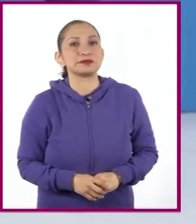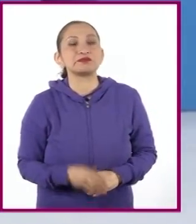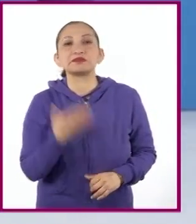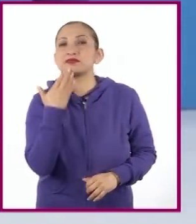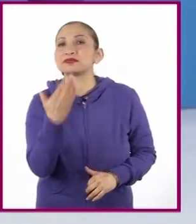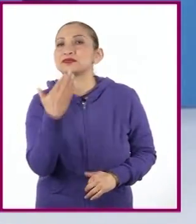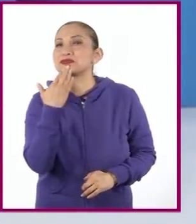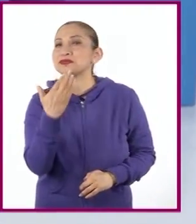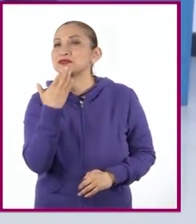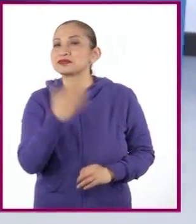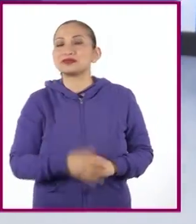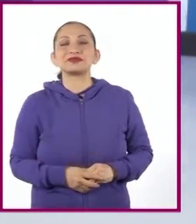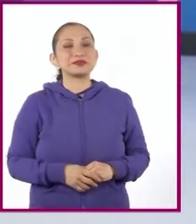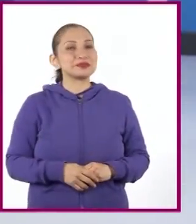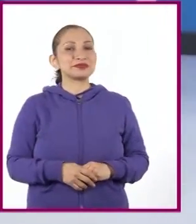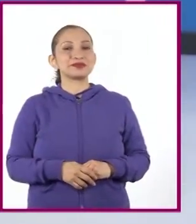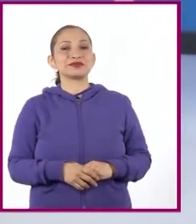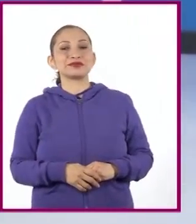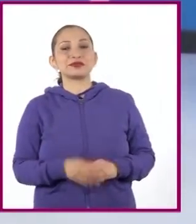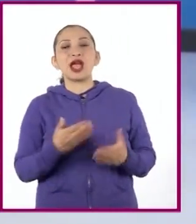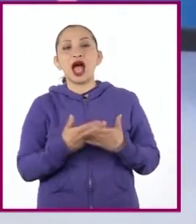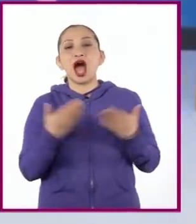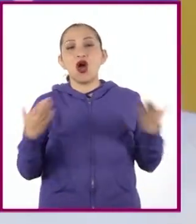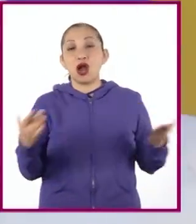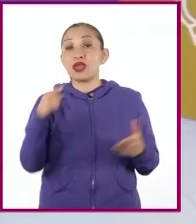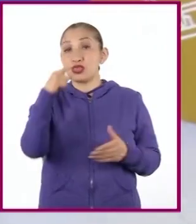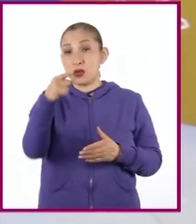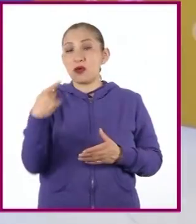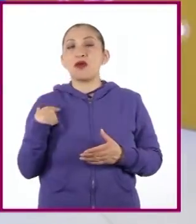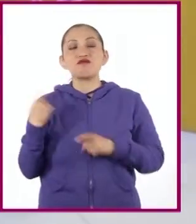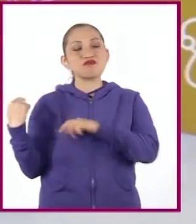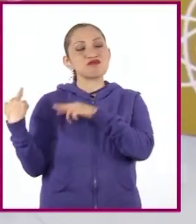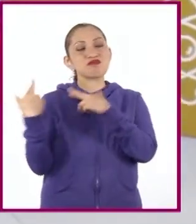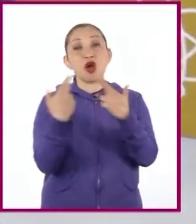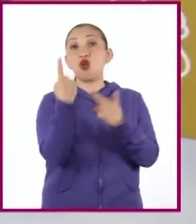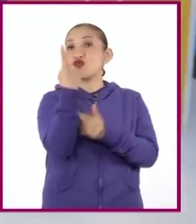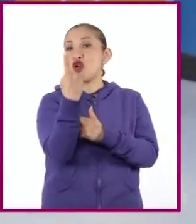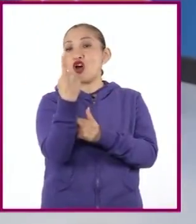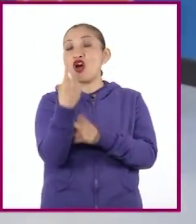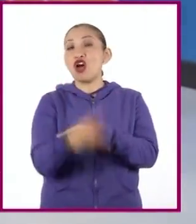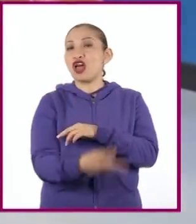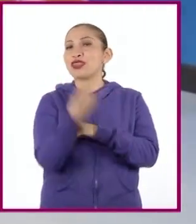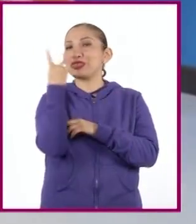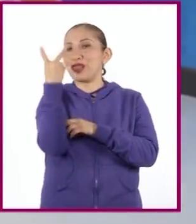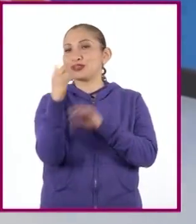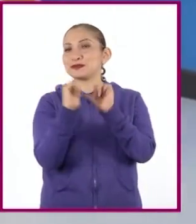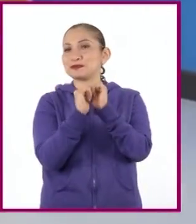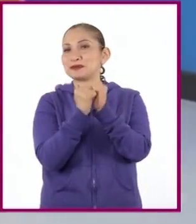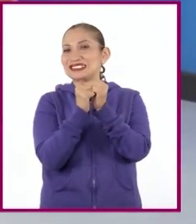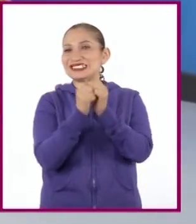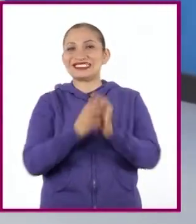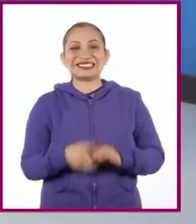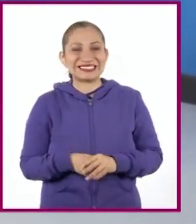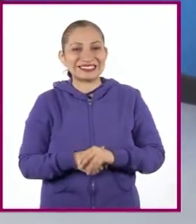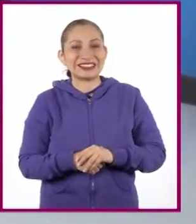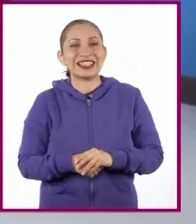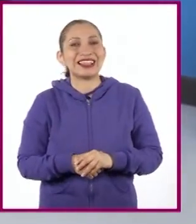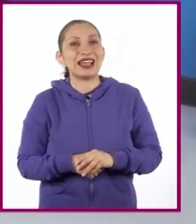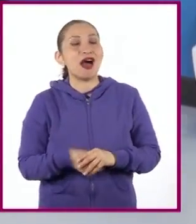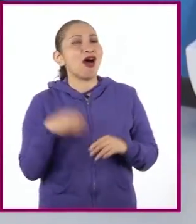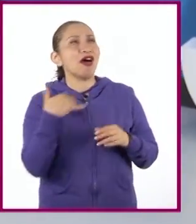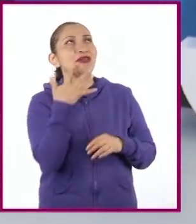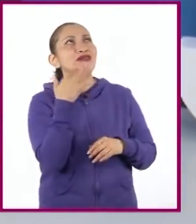Muy bien, Enrique. Ahora sí te ganaste no uno, sino 2 panqués. ¡Ay, sí,